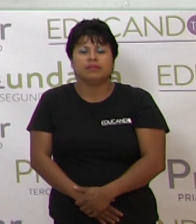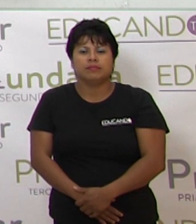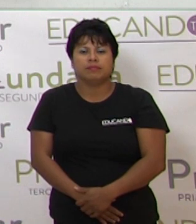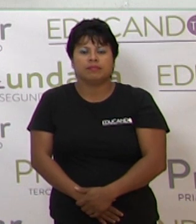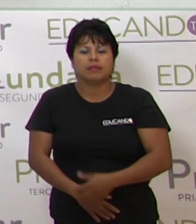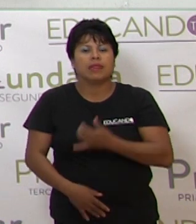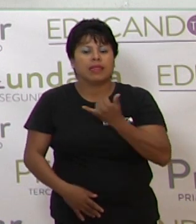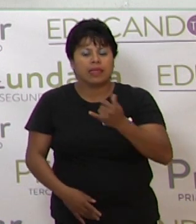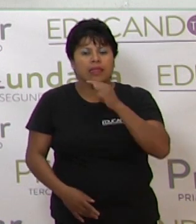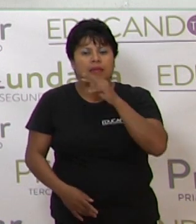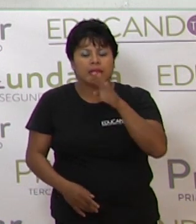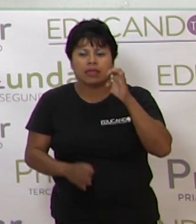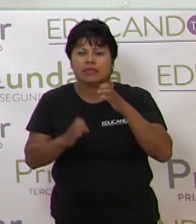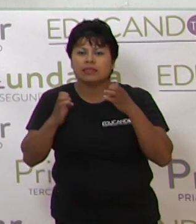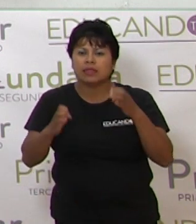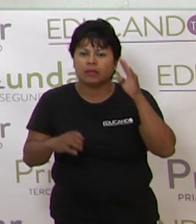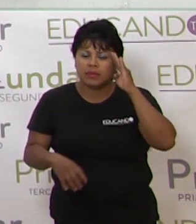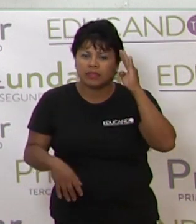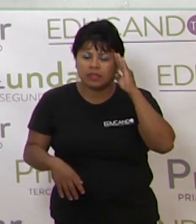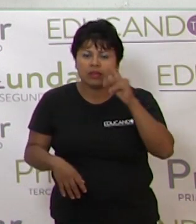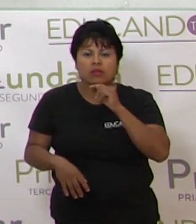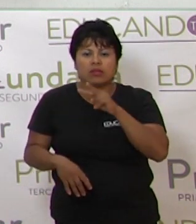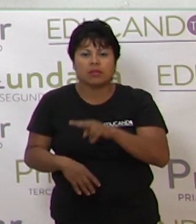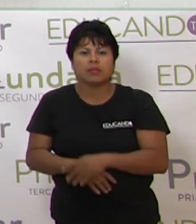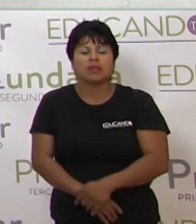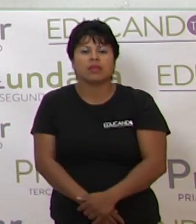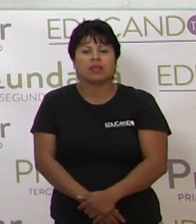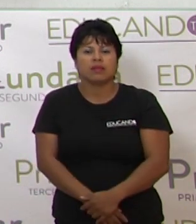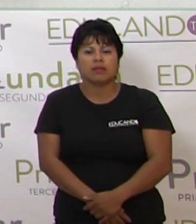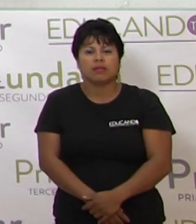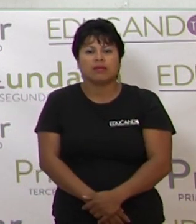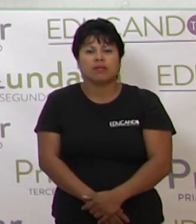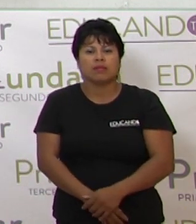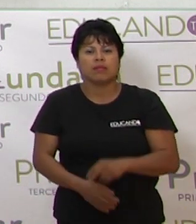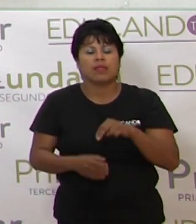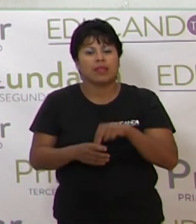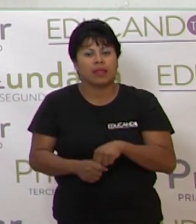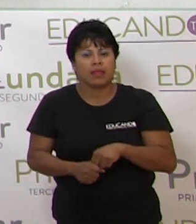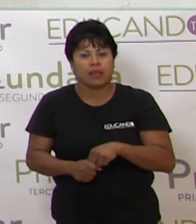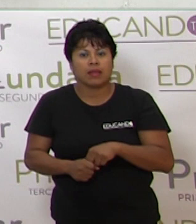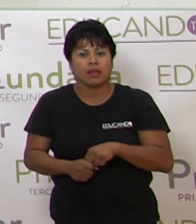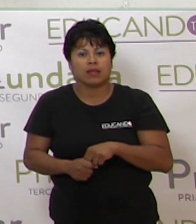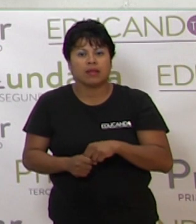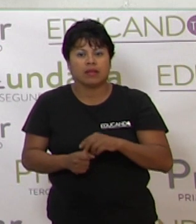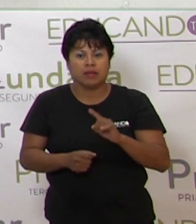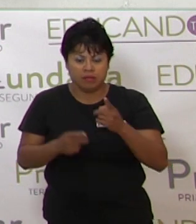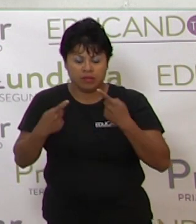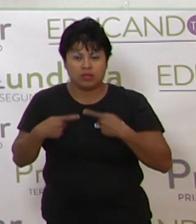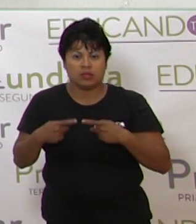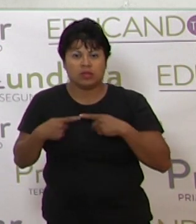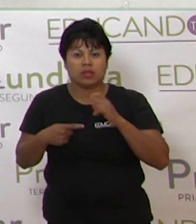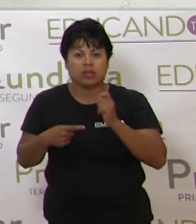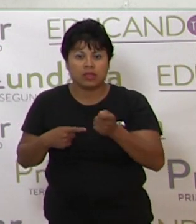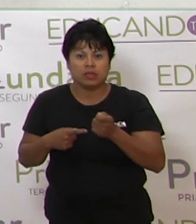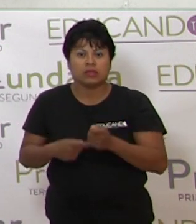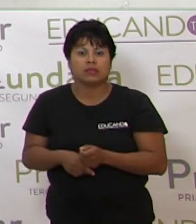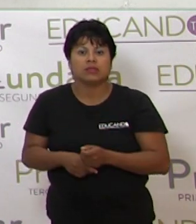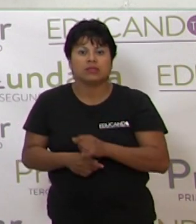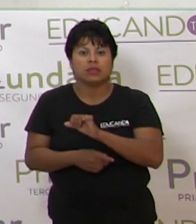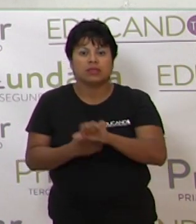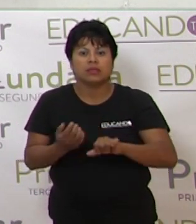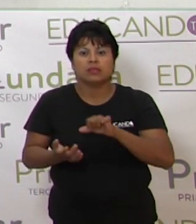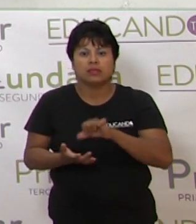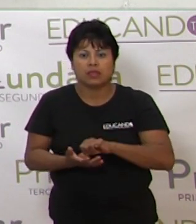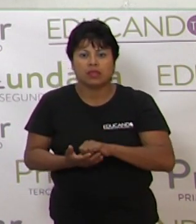y estaban pensando también en que el ser humano ahora era el centro del